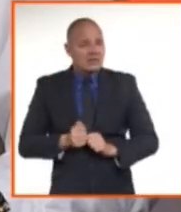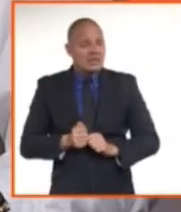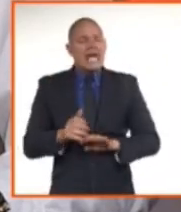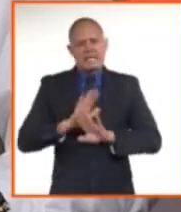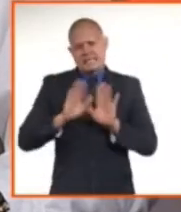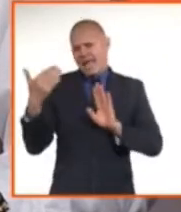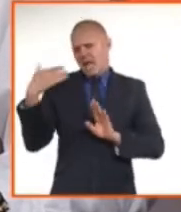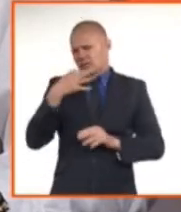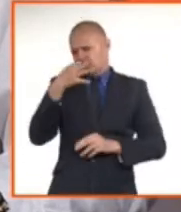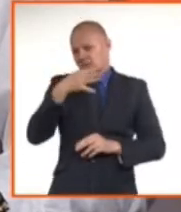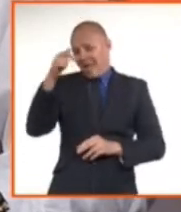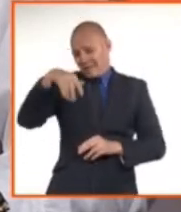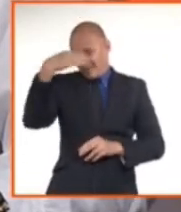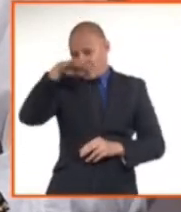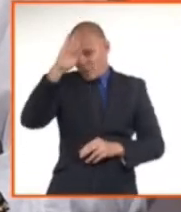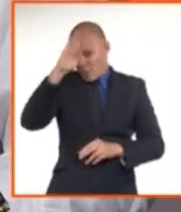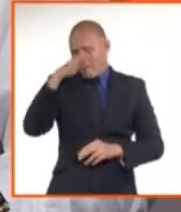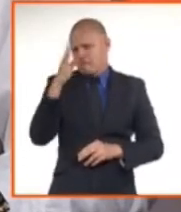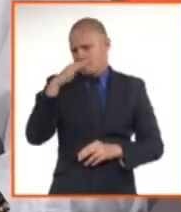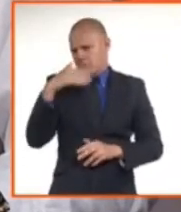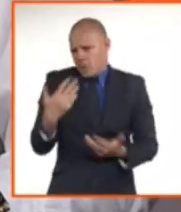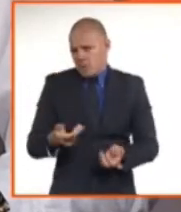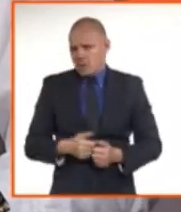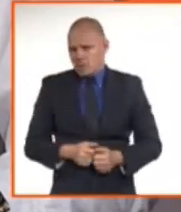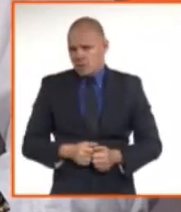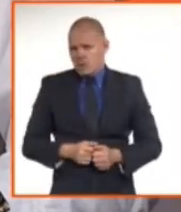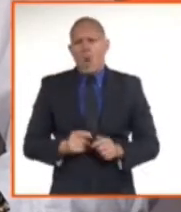otras ocasiones, tienen